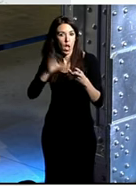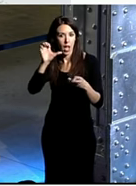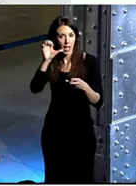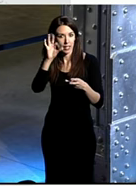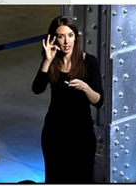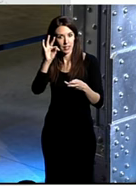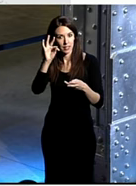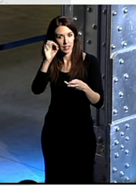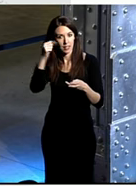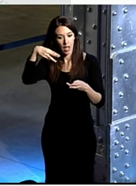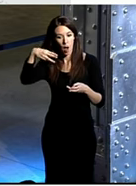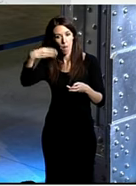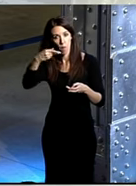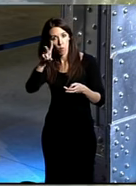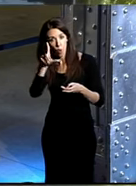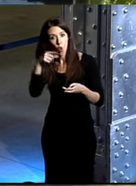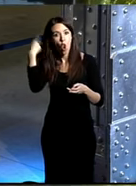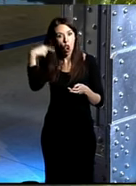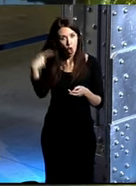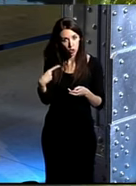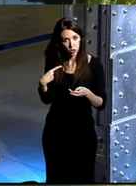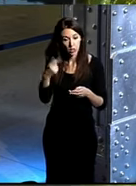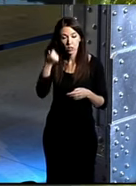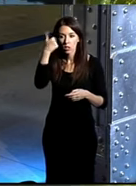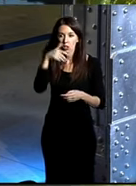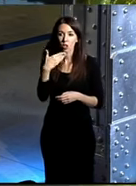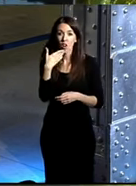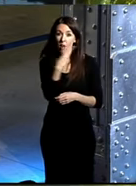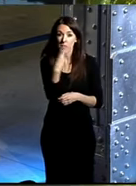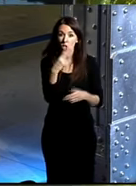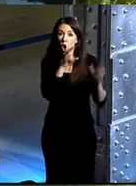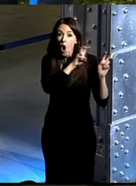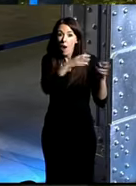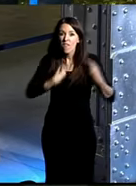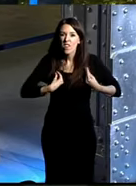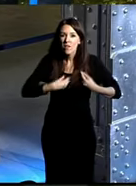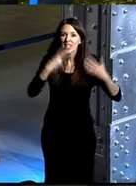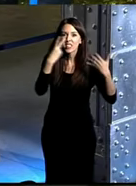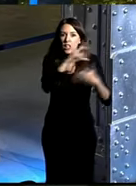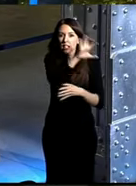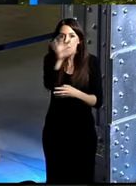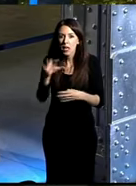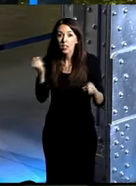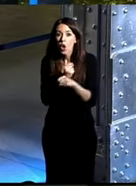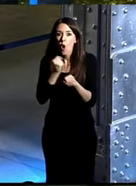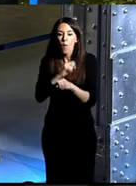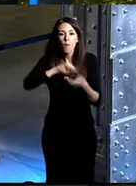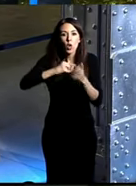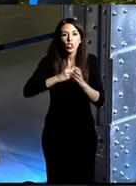Londres. Y entonces, después de 4 años, un chico de 22 años va a haber vivido en 7 países, habrá trabajado en proyectos